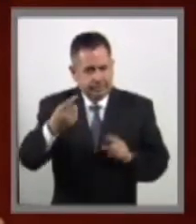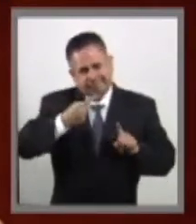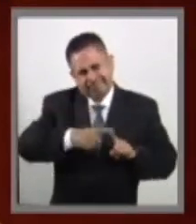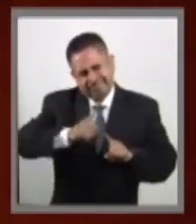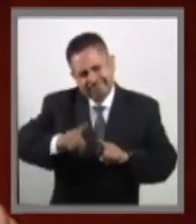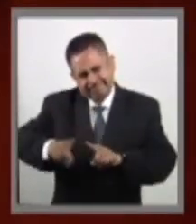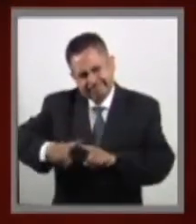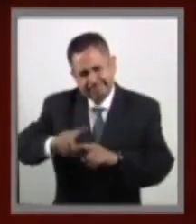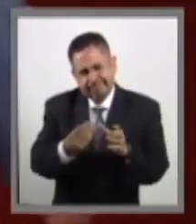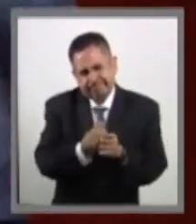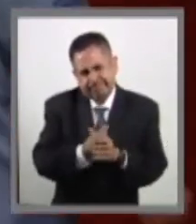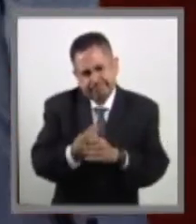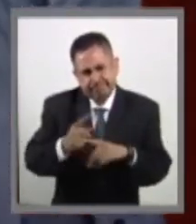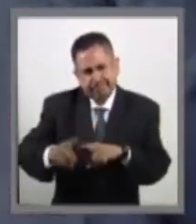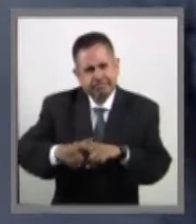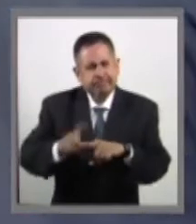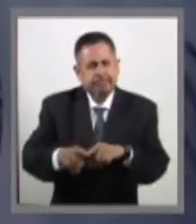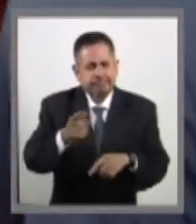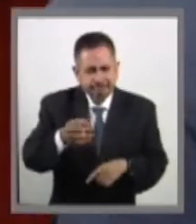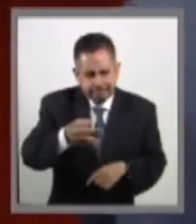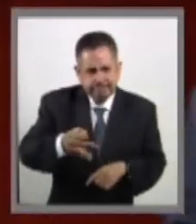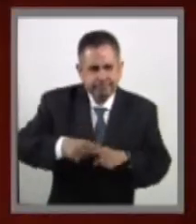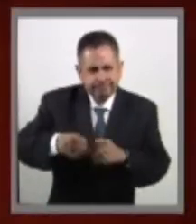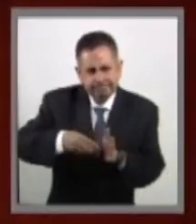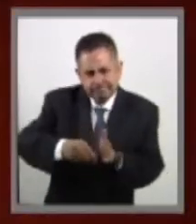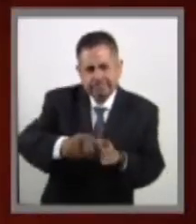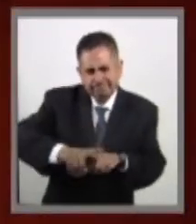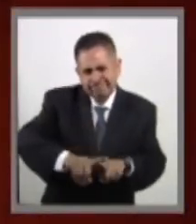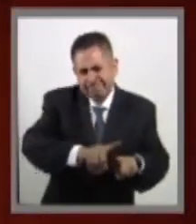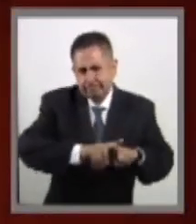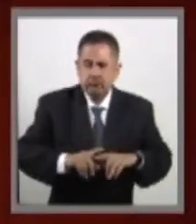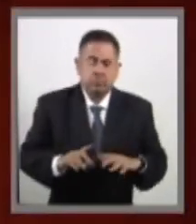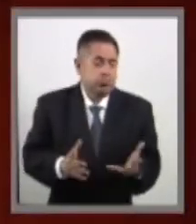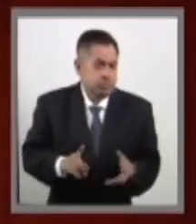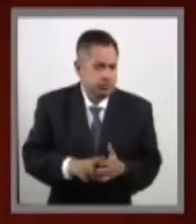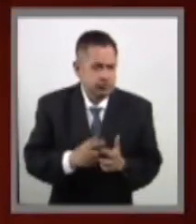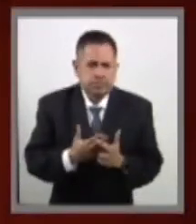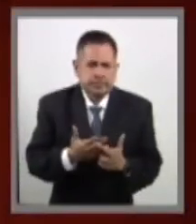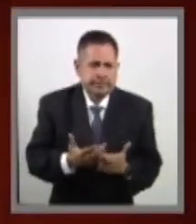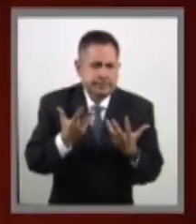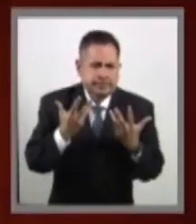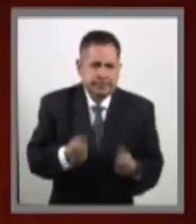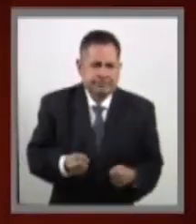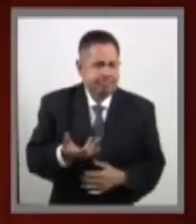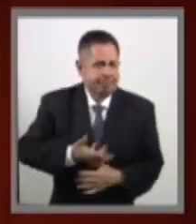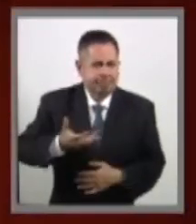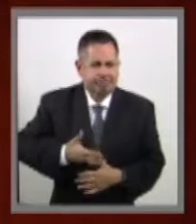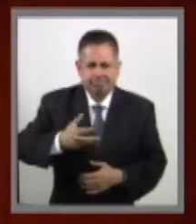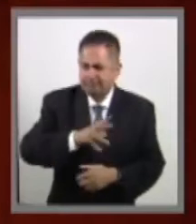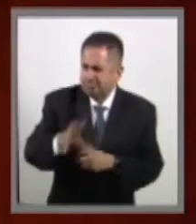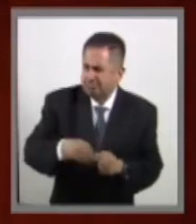semillas para los principales cultivos, lo que refleja la riqueza que se tiene en este rubro y